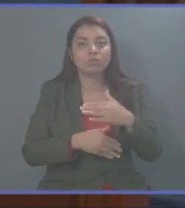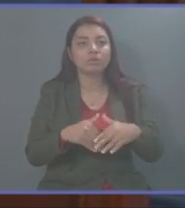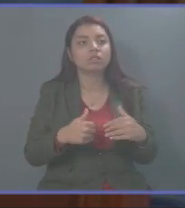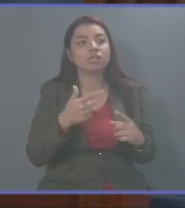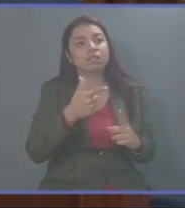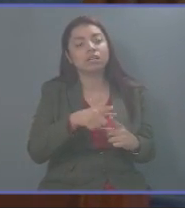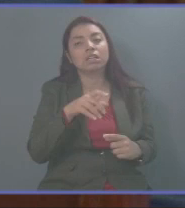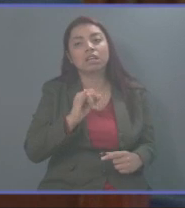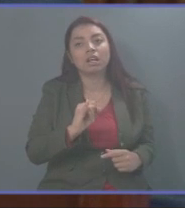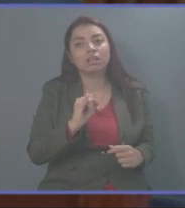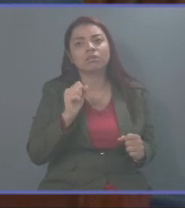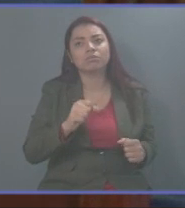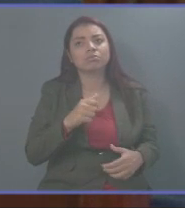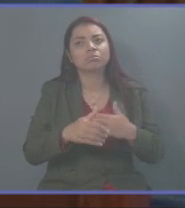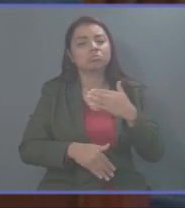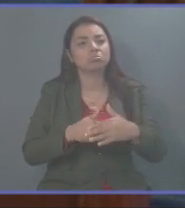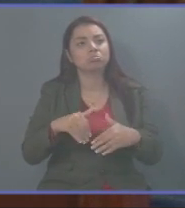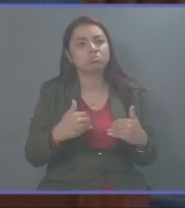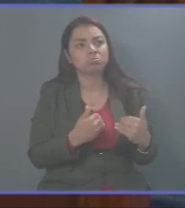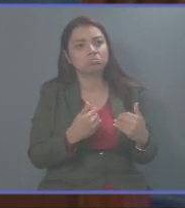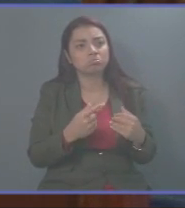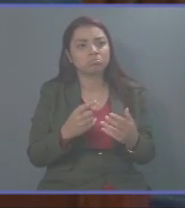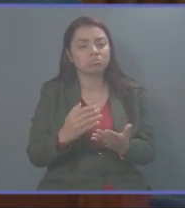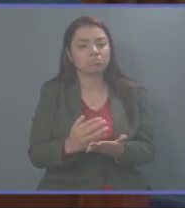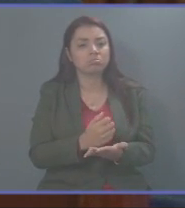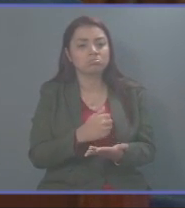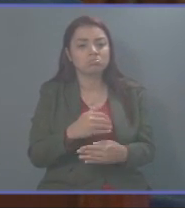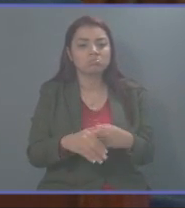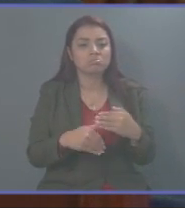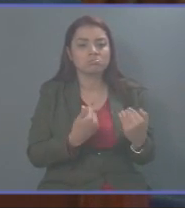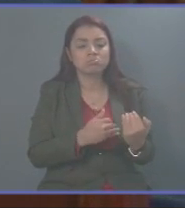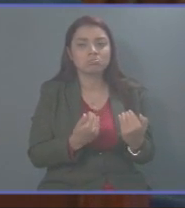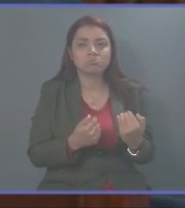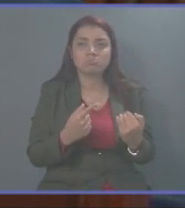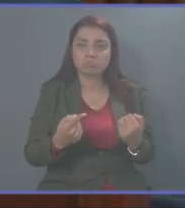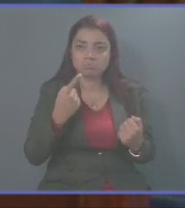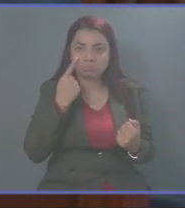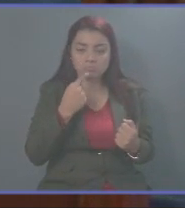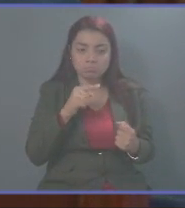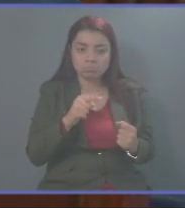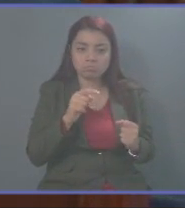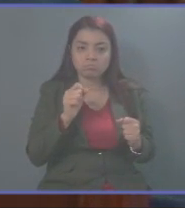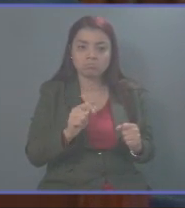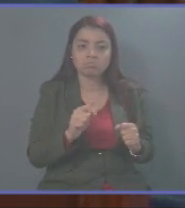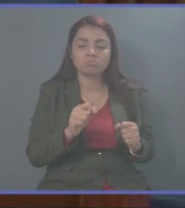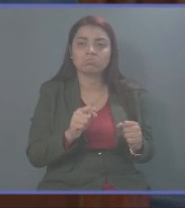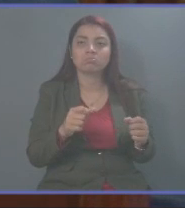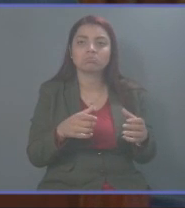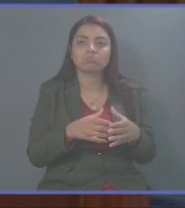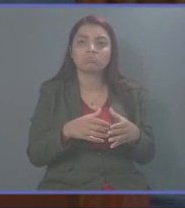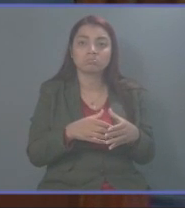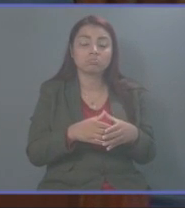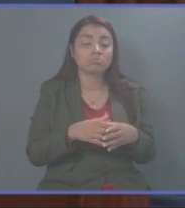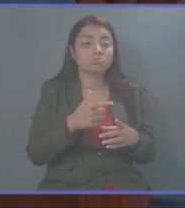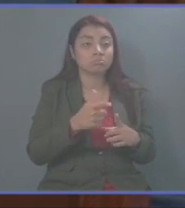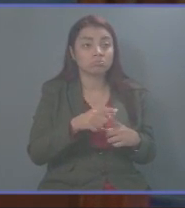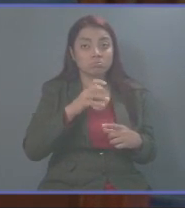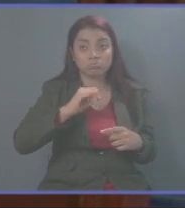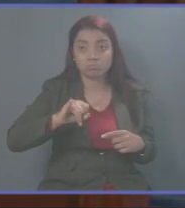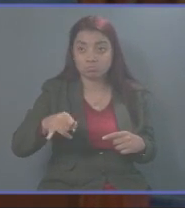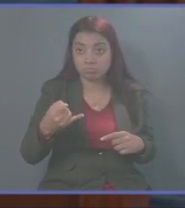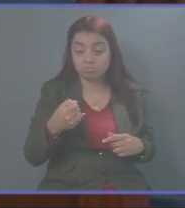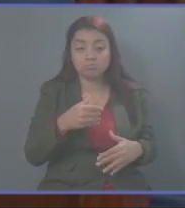Literal I, procedimiento de auditorías internas y sus respectivas evaluaciones en torno a la gestión integral de residuos. Literal